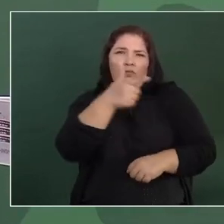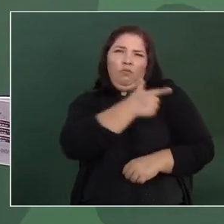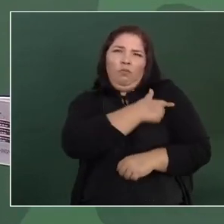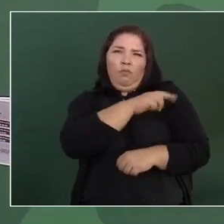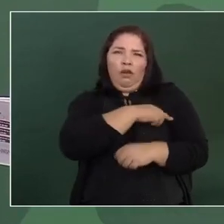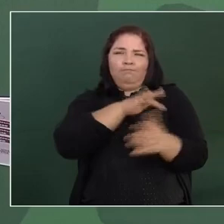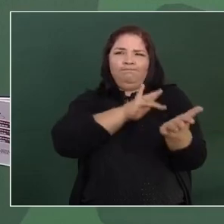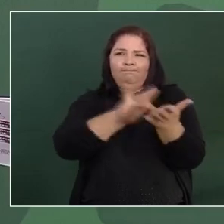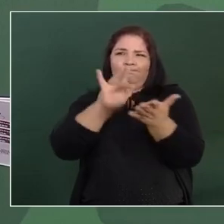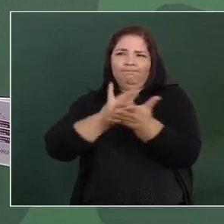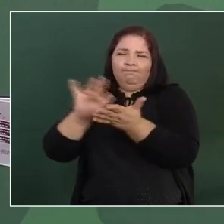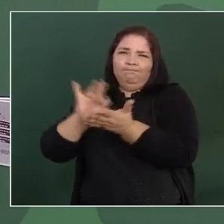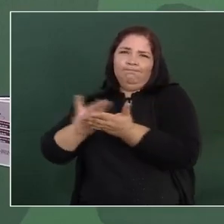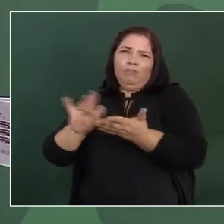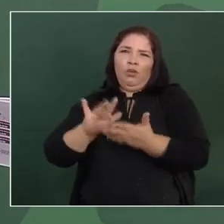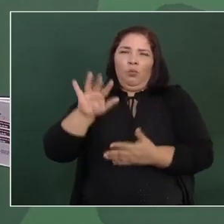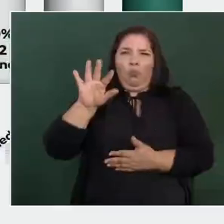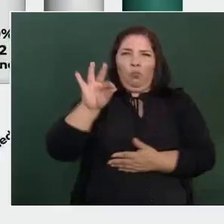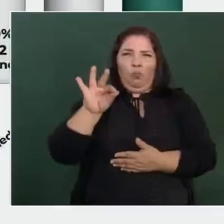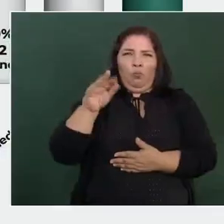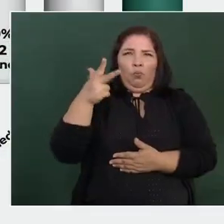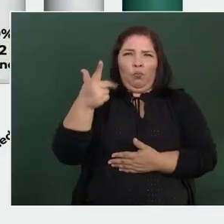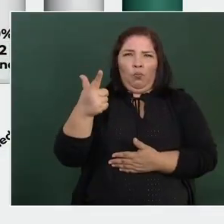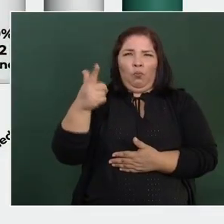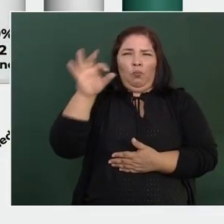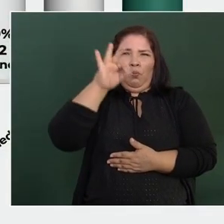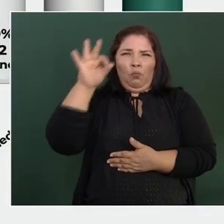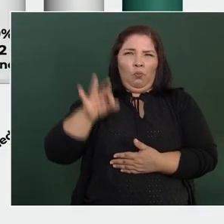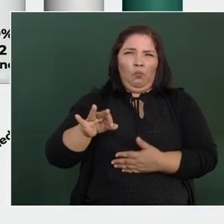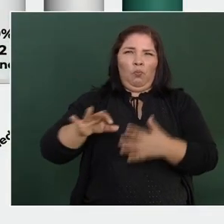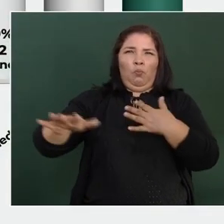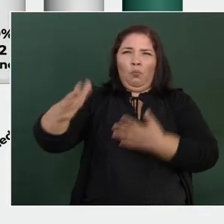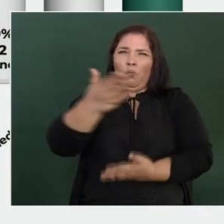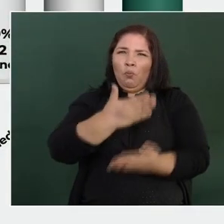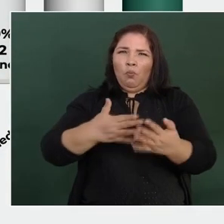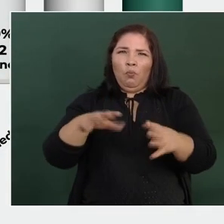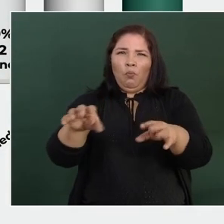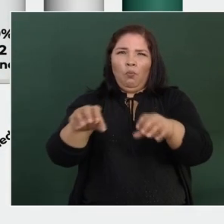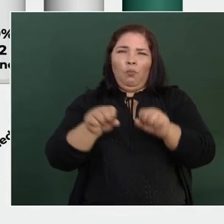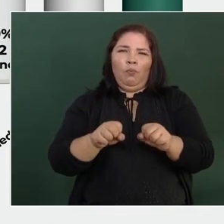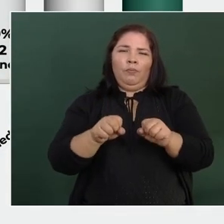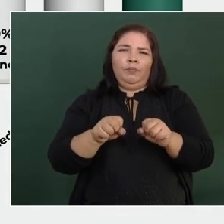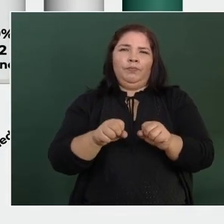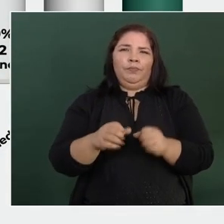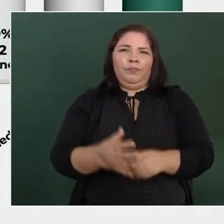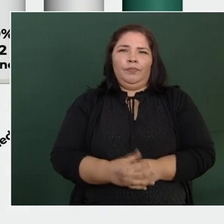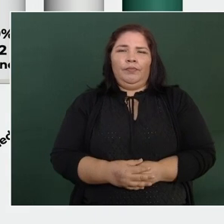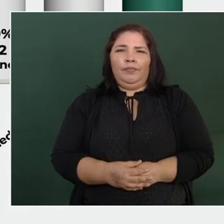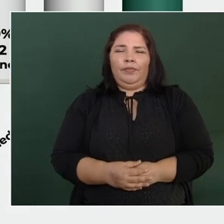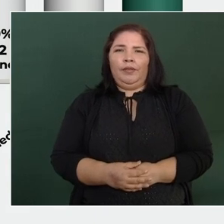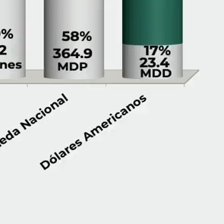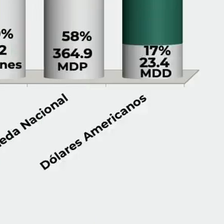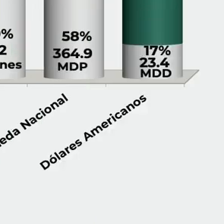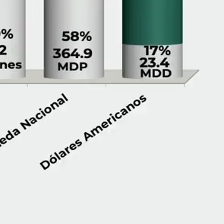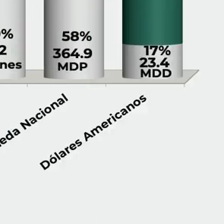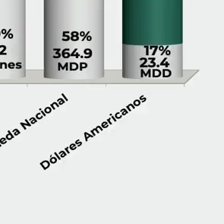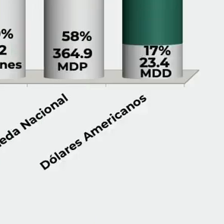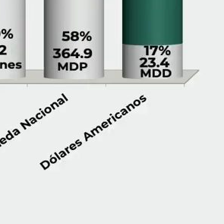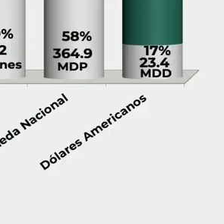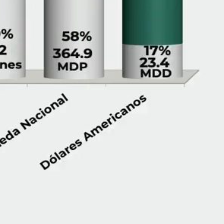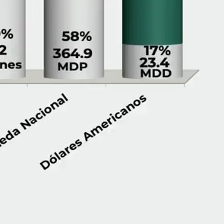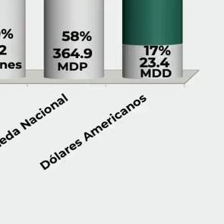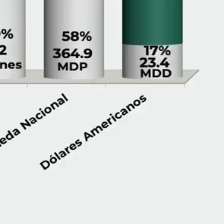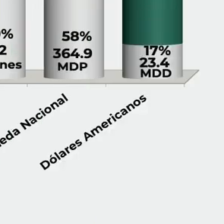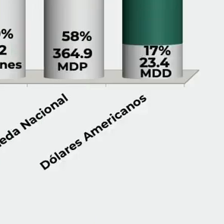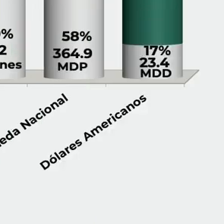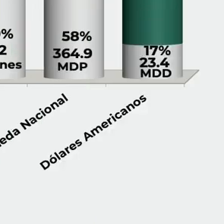Nacional apoya más o menos en el 47% de todos estos decomisos y trabajos que se hacen ahí. En lo que se